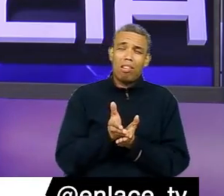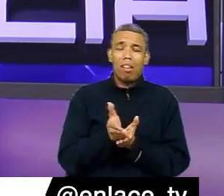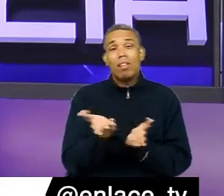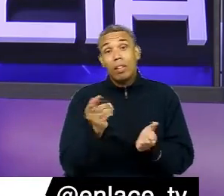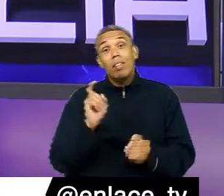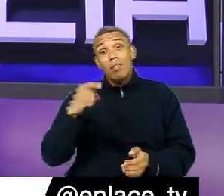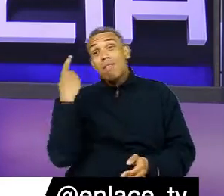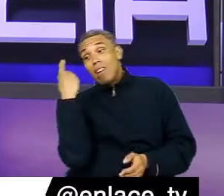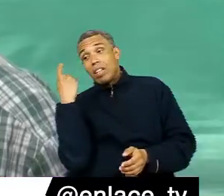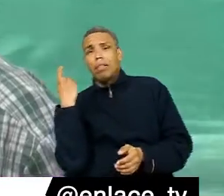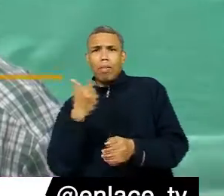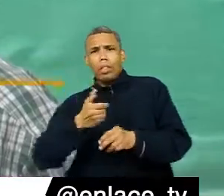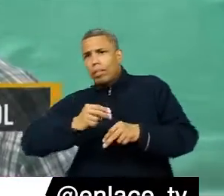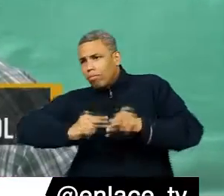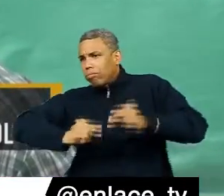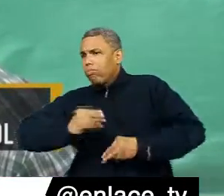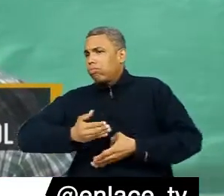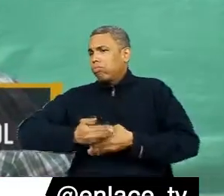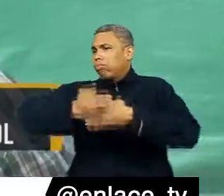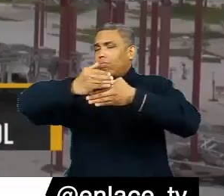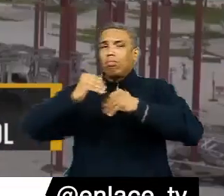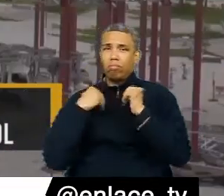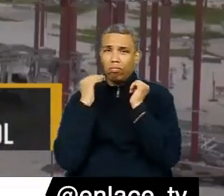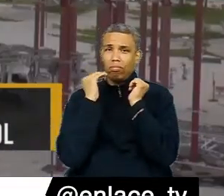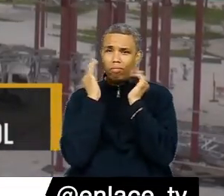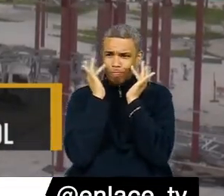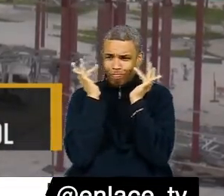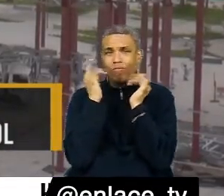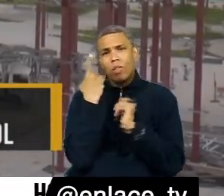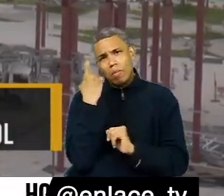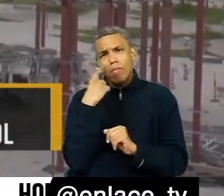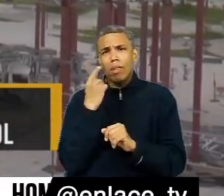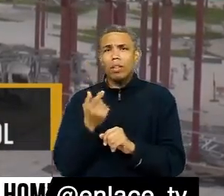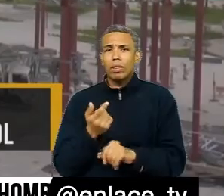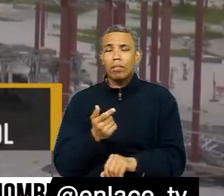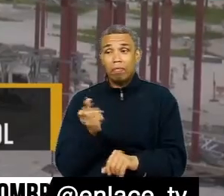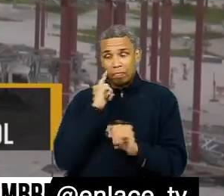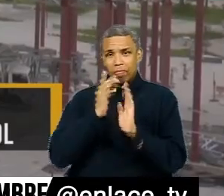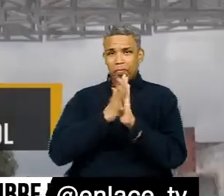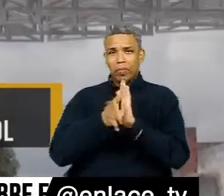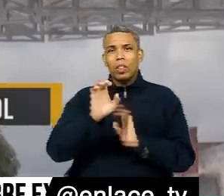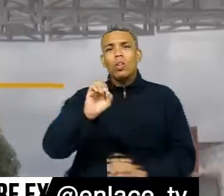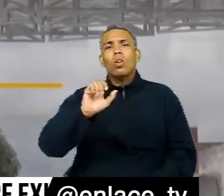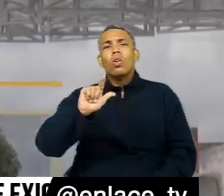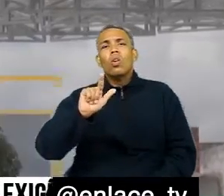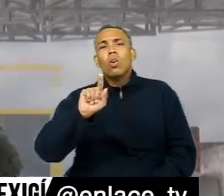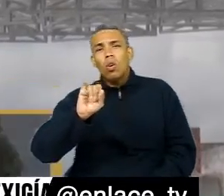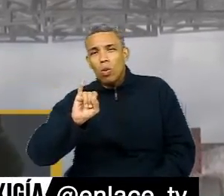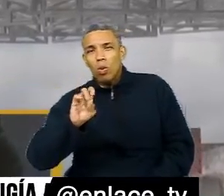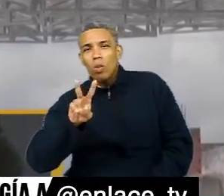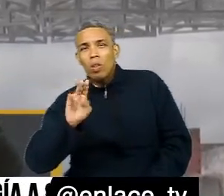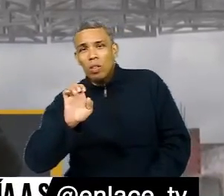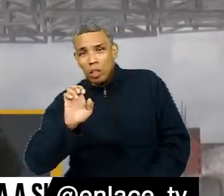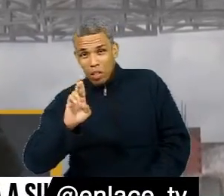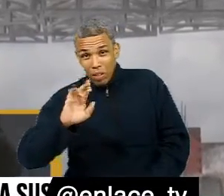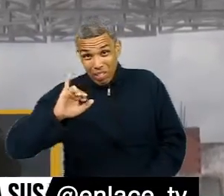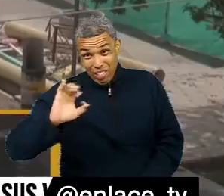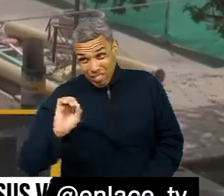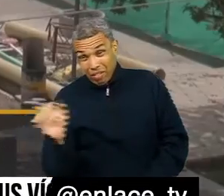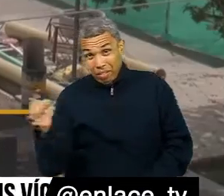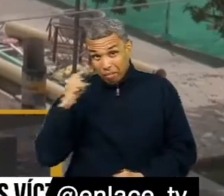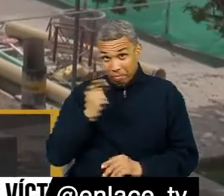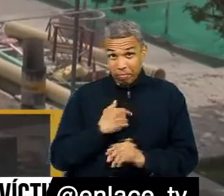ejecución. Oliverio Devia es veedor de esta obra y presidente de la Junta de Acción Comunal del Barrio Colombia. Él se mostró preocupado ante la negativa de